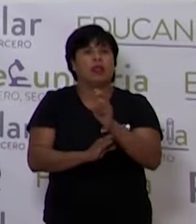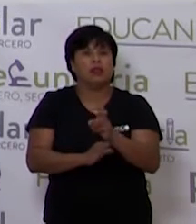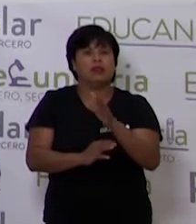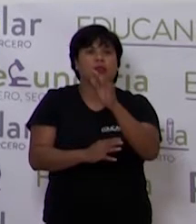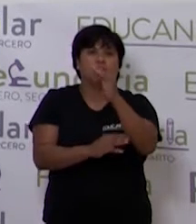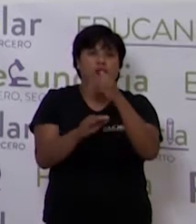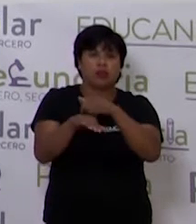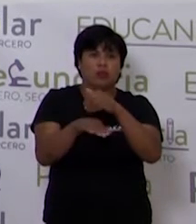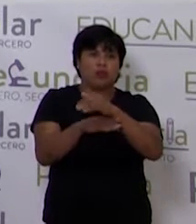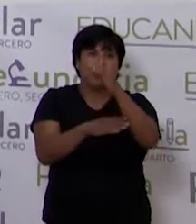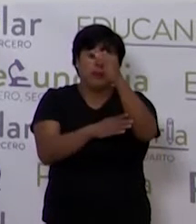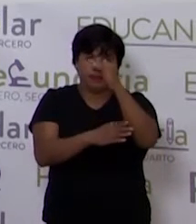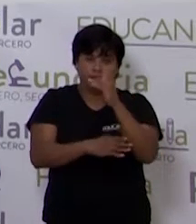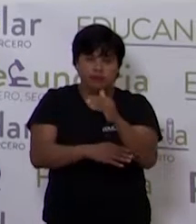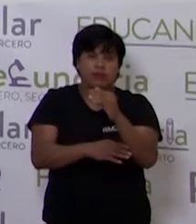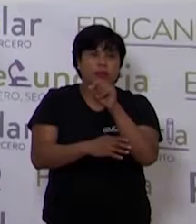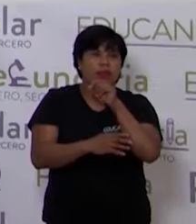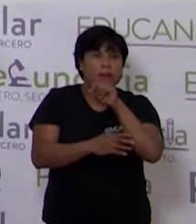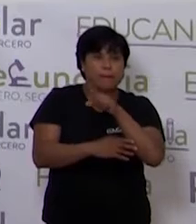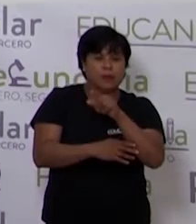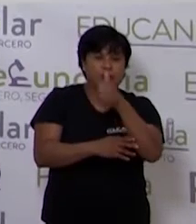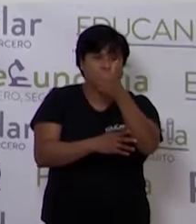baja la misma función.